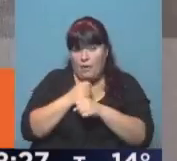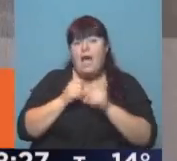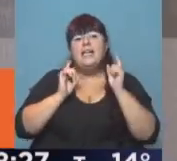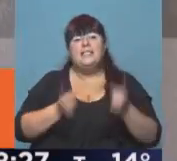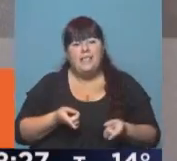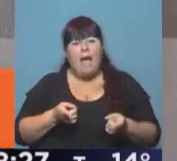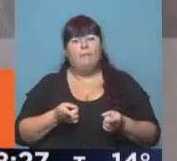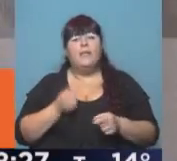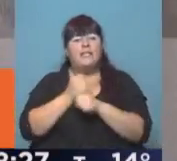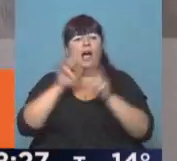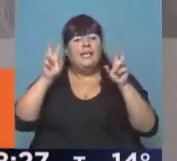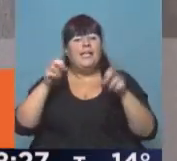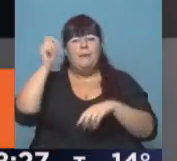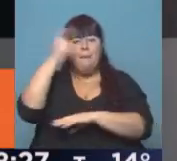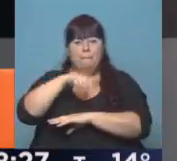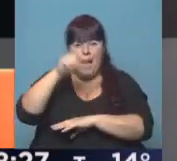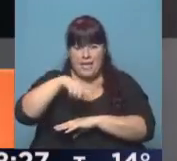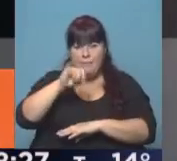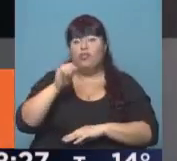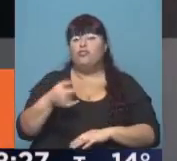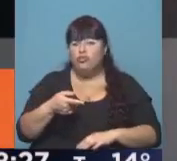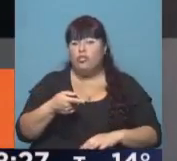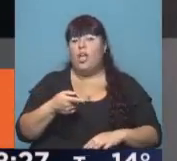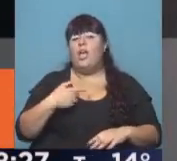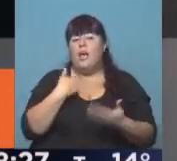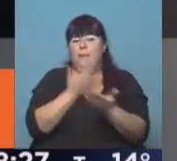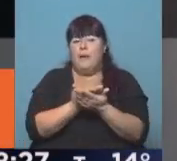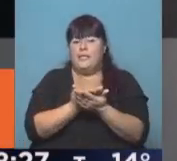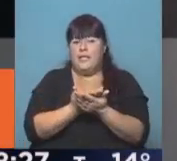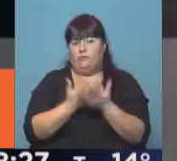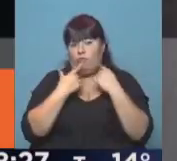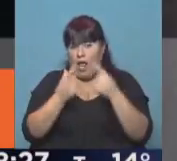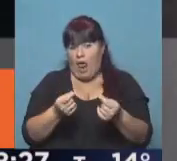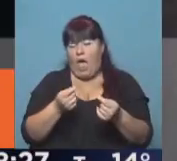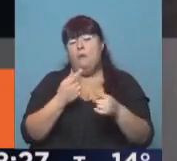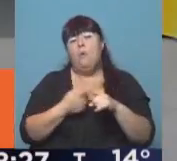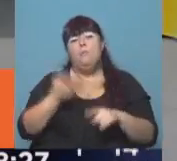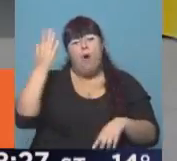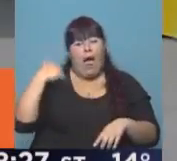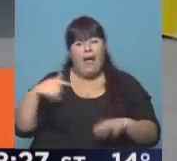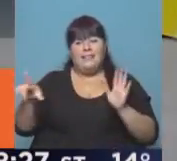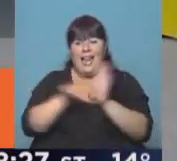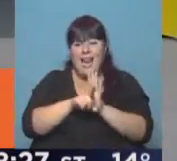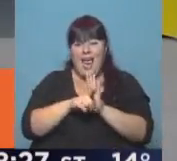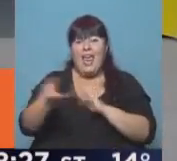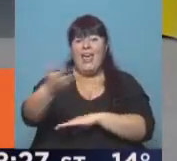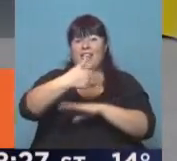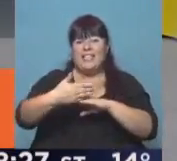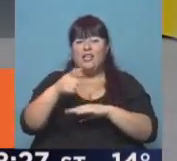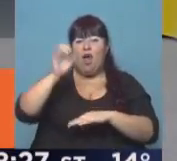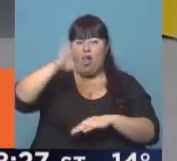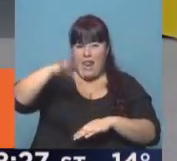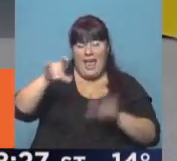también estuvo actuando en el tema de los parquímetros exactamente presentamos un amparo porque cuando salió la ley de estacionamiento medido